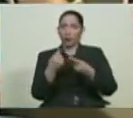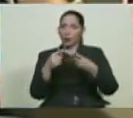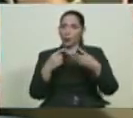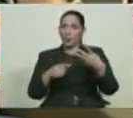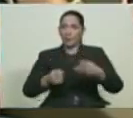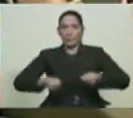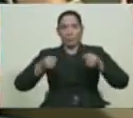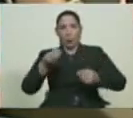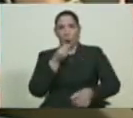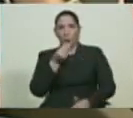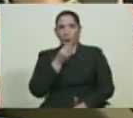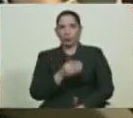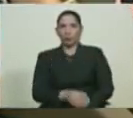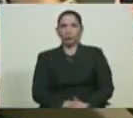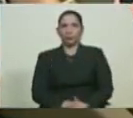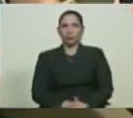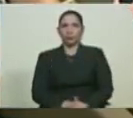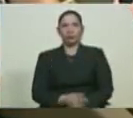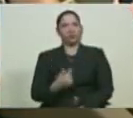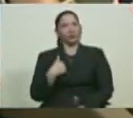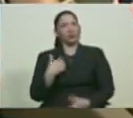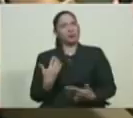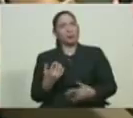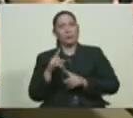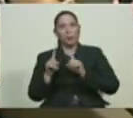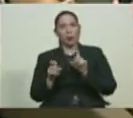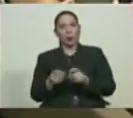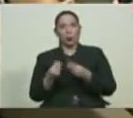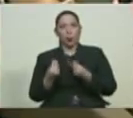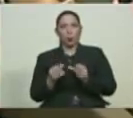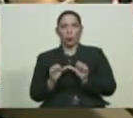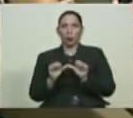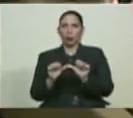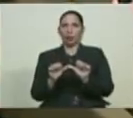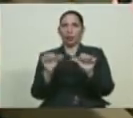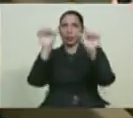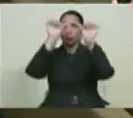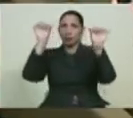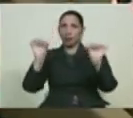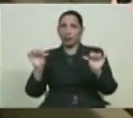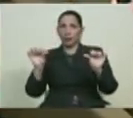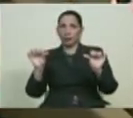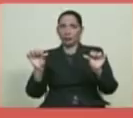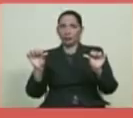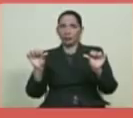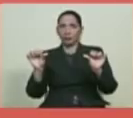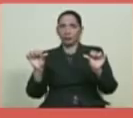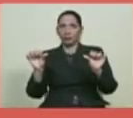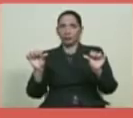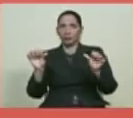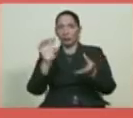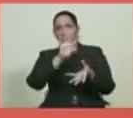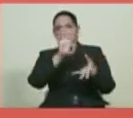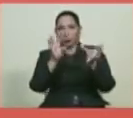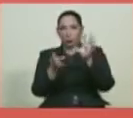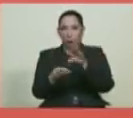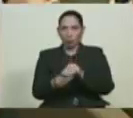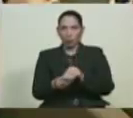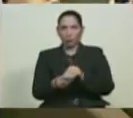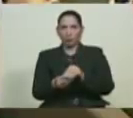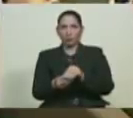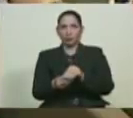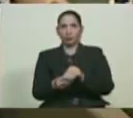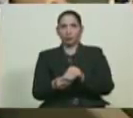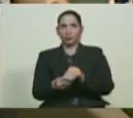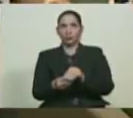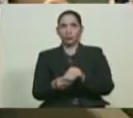canasta básica, me pregunto cómo quedaría también el sistema de, el Comité Local de Abastecimiento y Producción, si